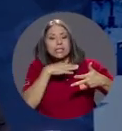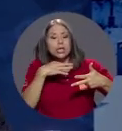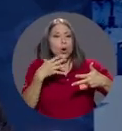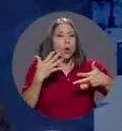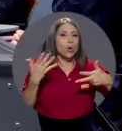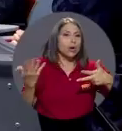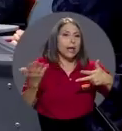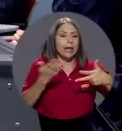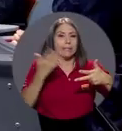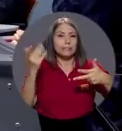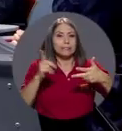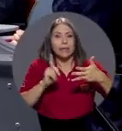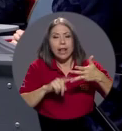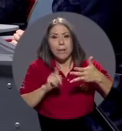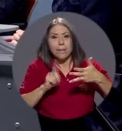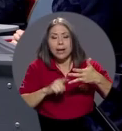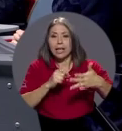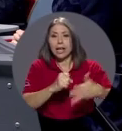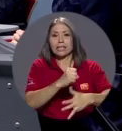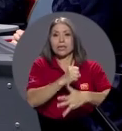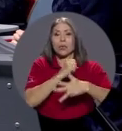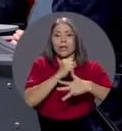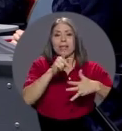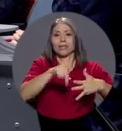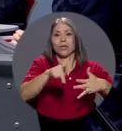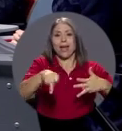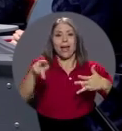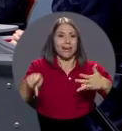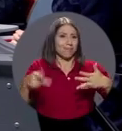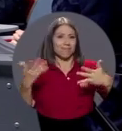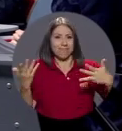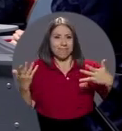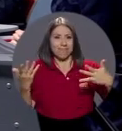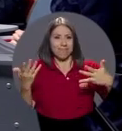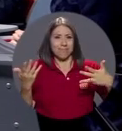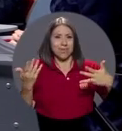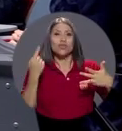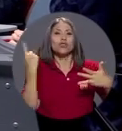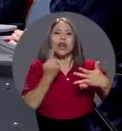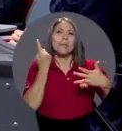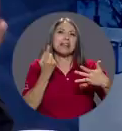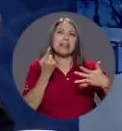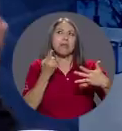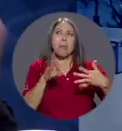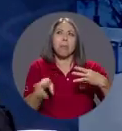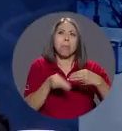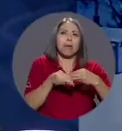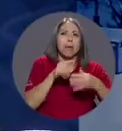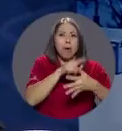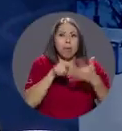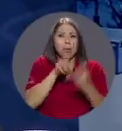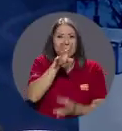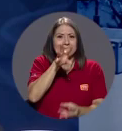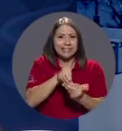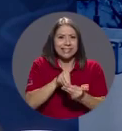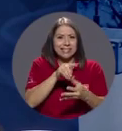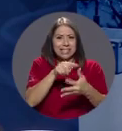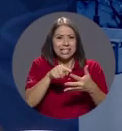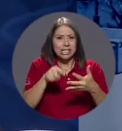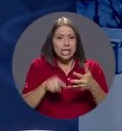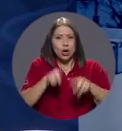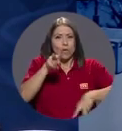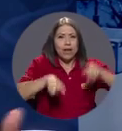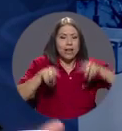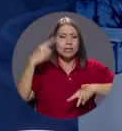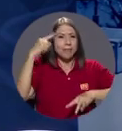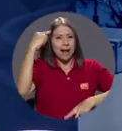estrés, a la contaminación, la parte de la seguridad ciudadana, ¿verdad? Solo parametrizamos 5 factores para